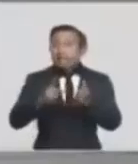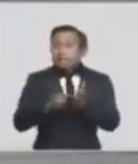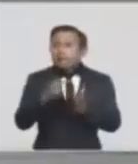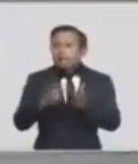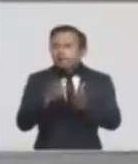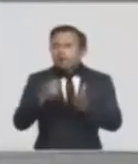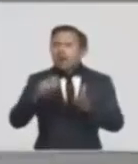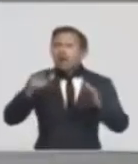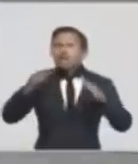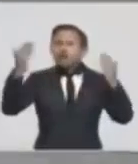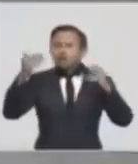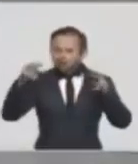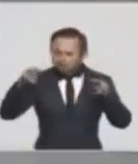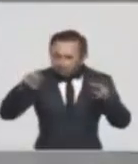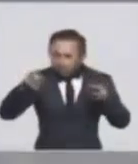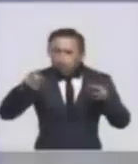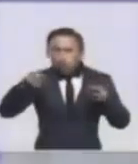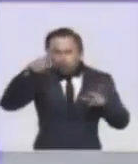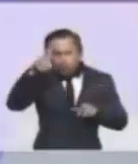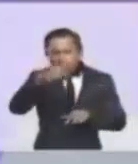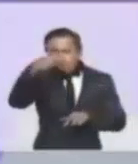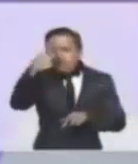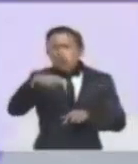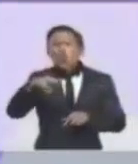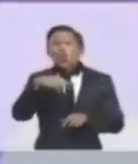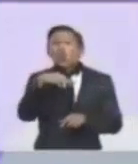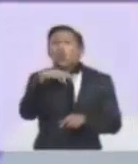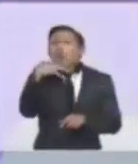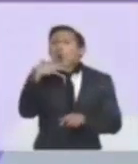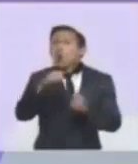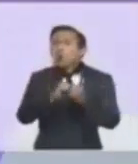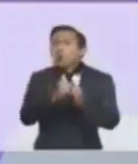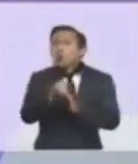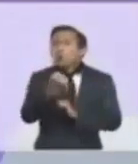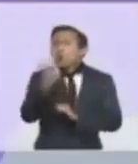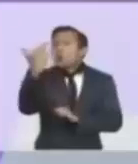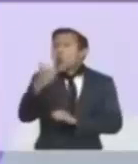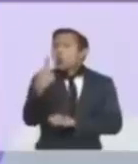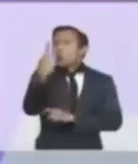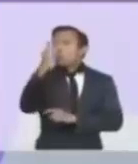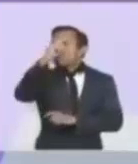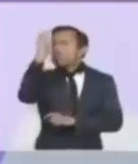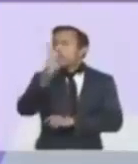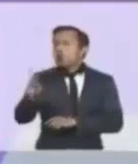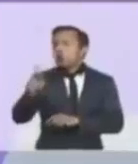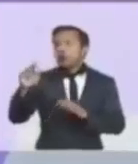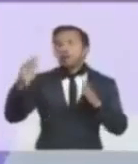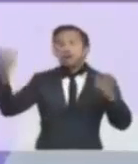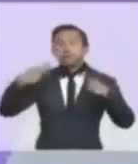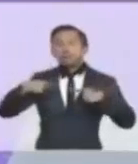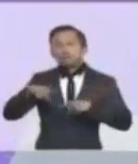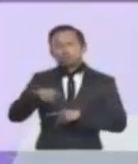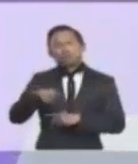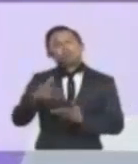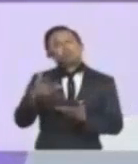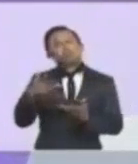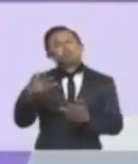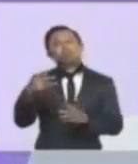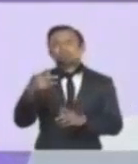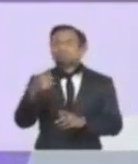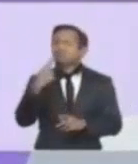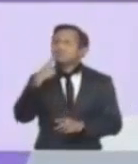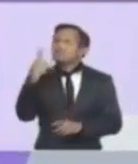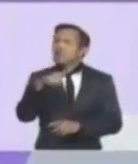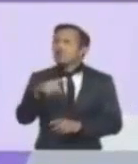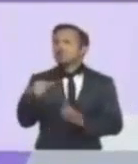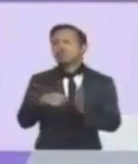también recobre aires. Recobre aires. Recobre sí. Aires. Tatiana, estamos pues en la parte, pues